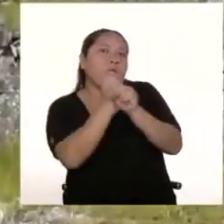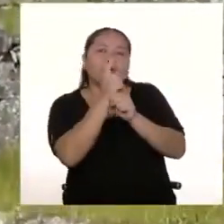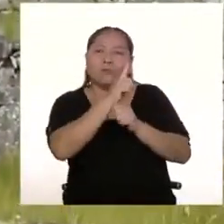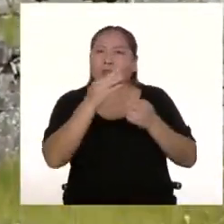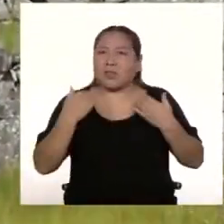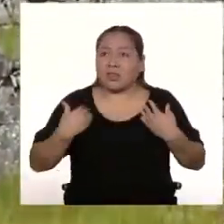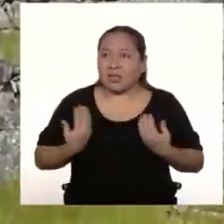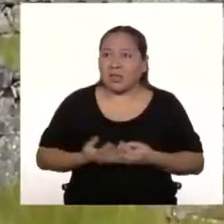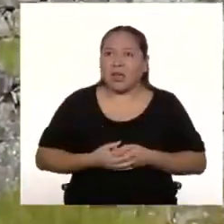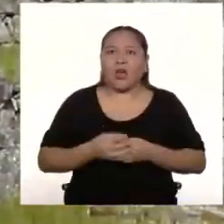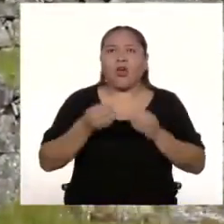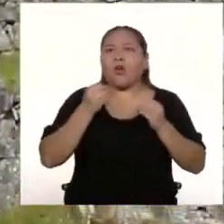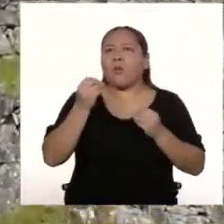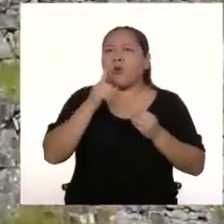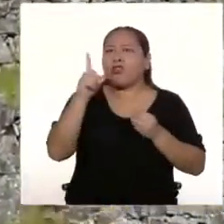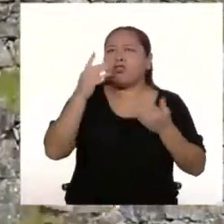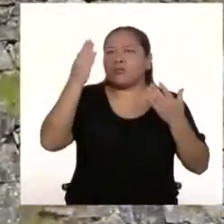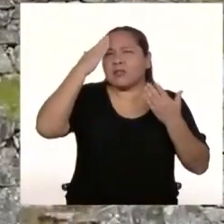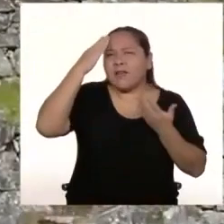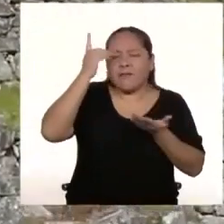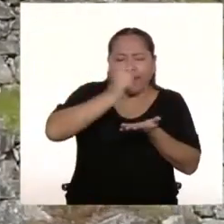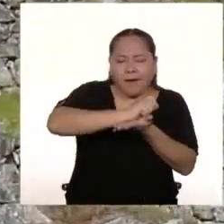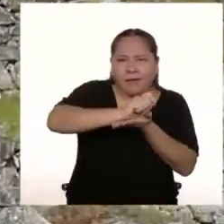Sin haber desarrollado la escritura.